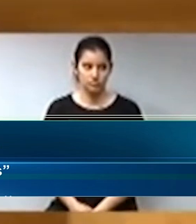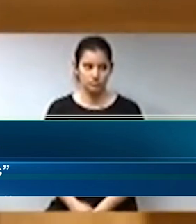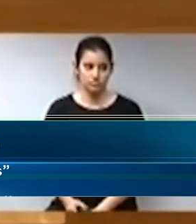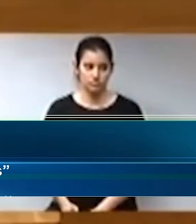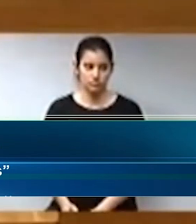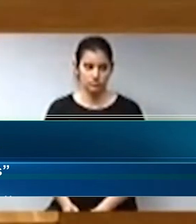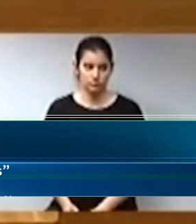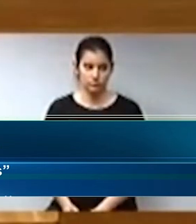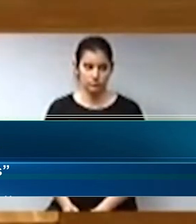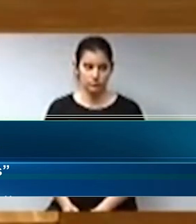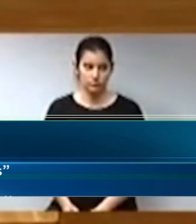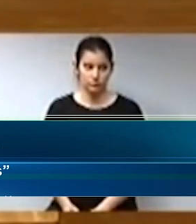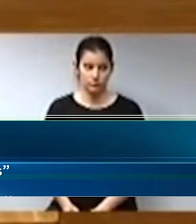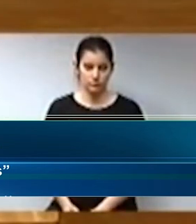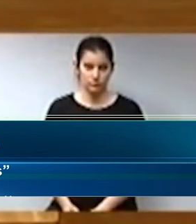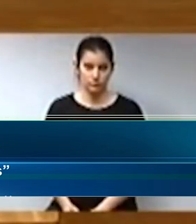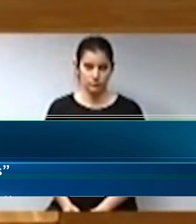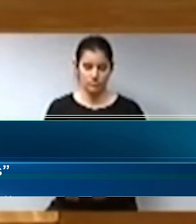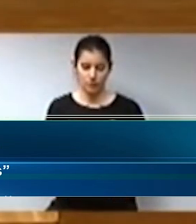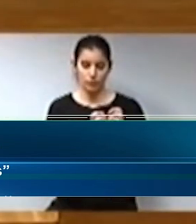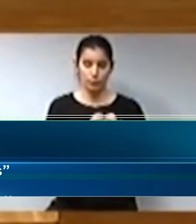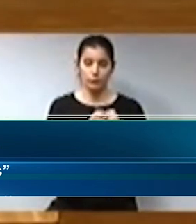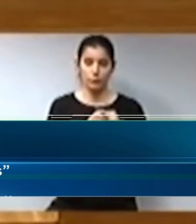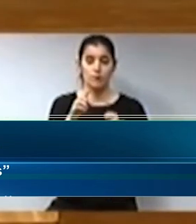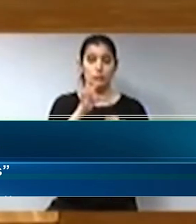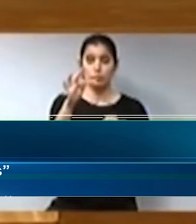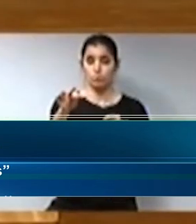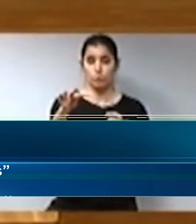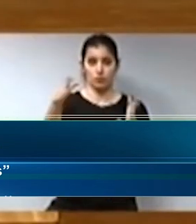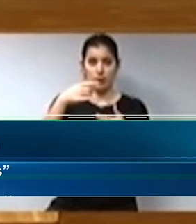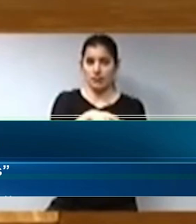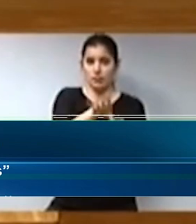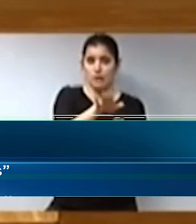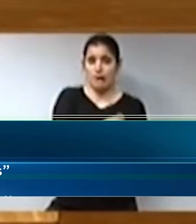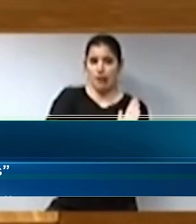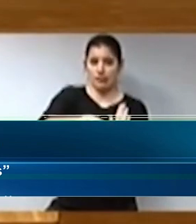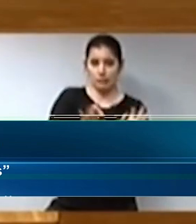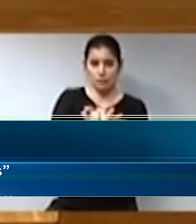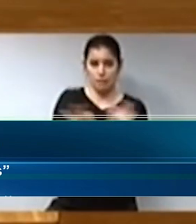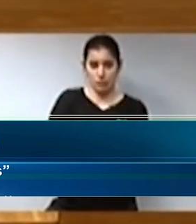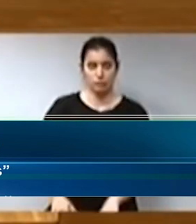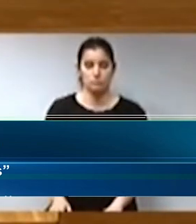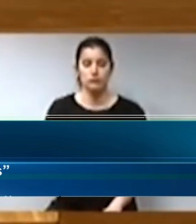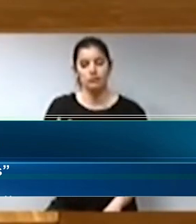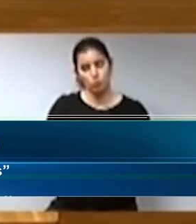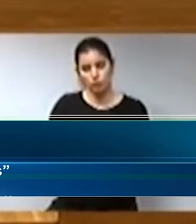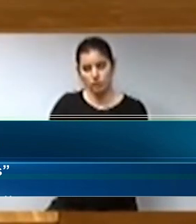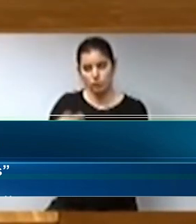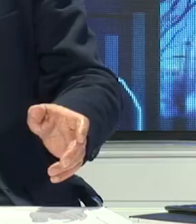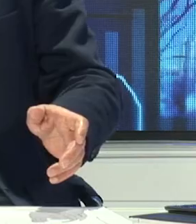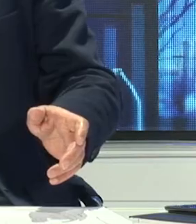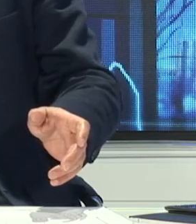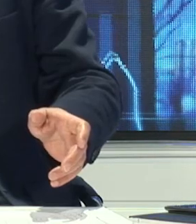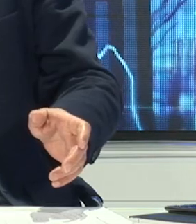a la esquina. Así que imagínate cómo está el Parlamento, digamos, ya que veo. Es una silla griega en todas las bancadas.